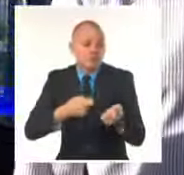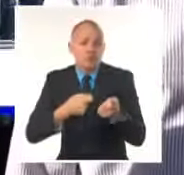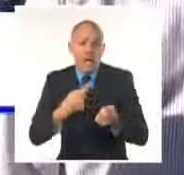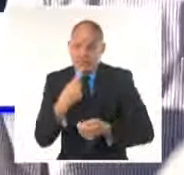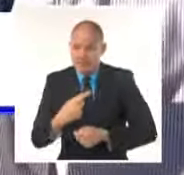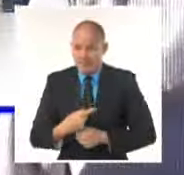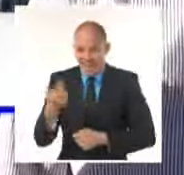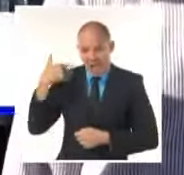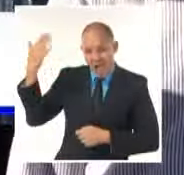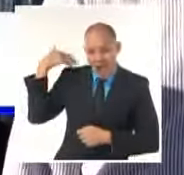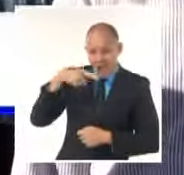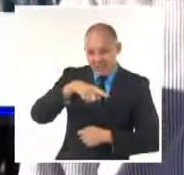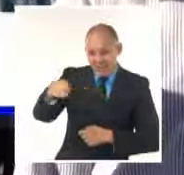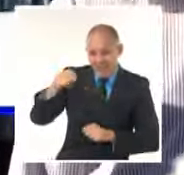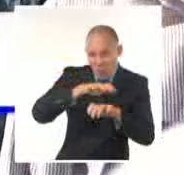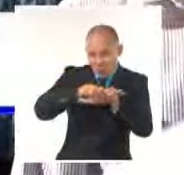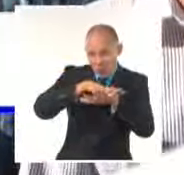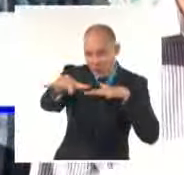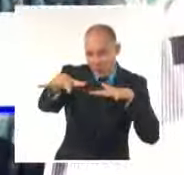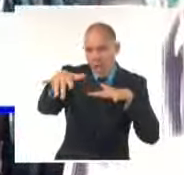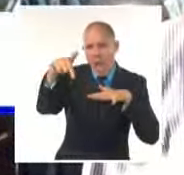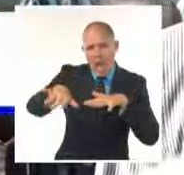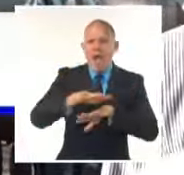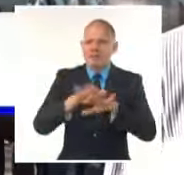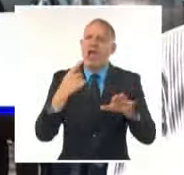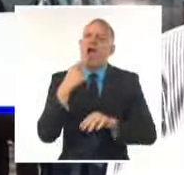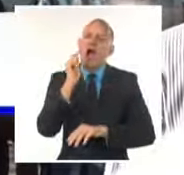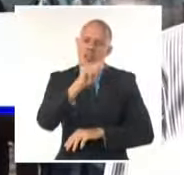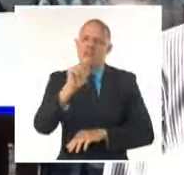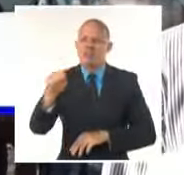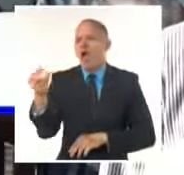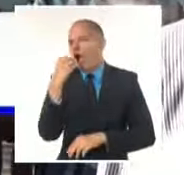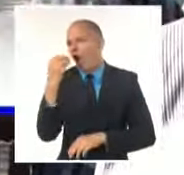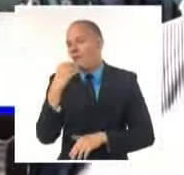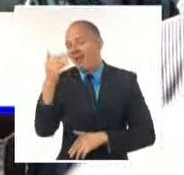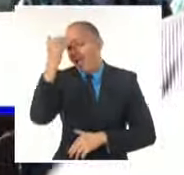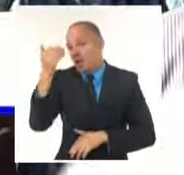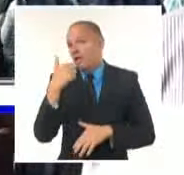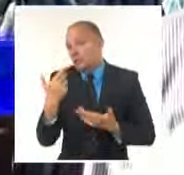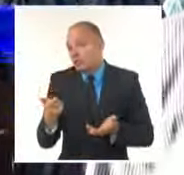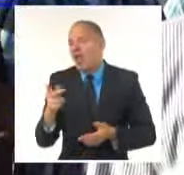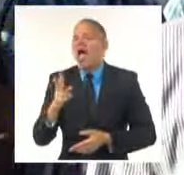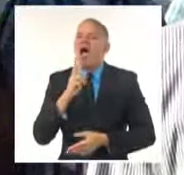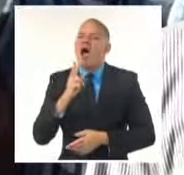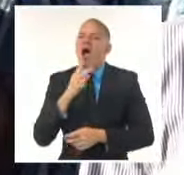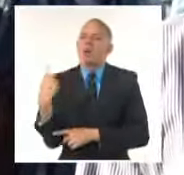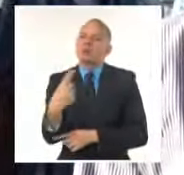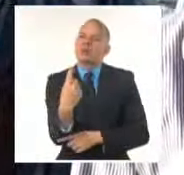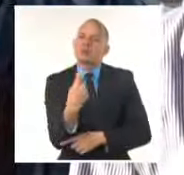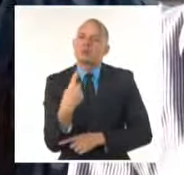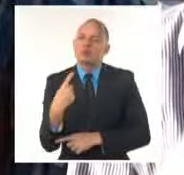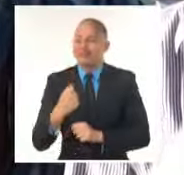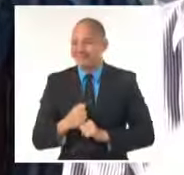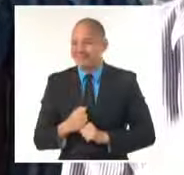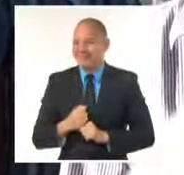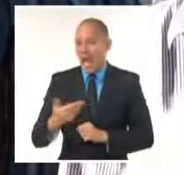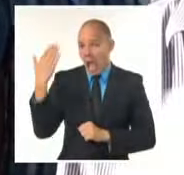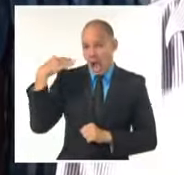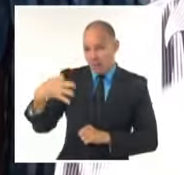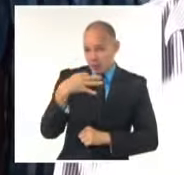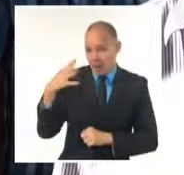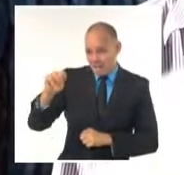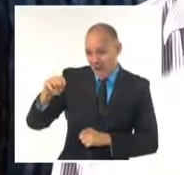aprovechar eficientemente, que en eso nos demoramos toda la inversión que se había hecho en agua. Hoy Mayarí es uno de los lugares que tiene más agua para poder. Aquí tenemos que aprovechar toda